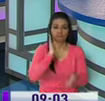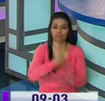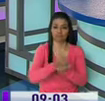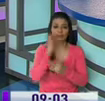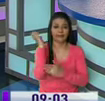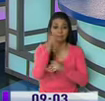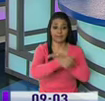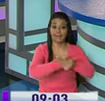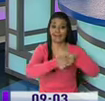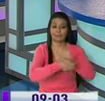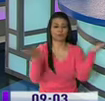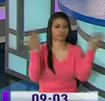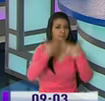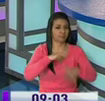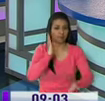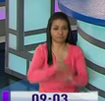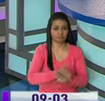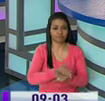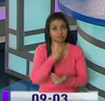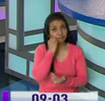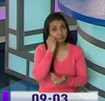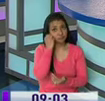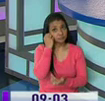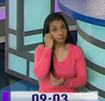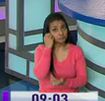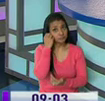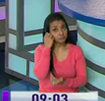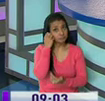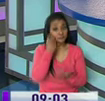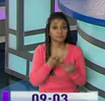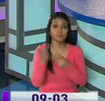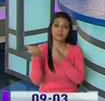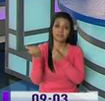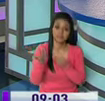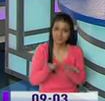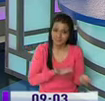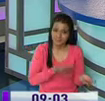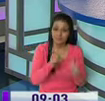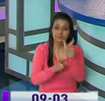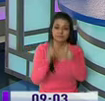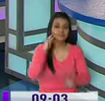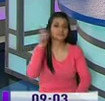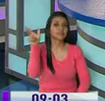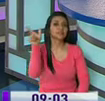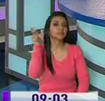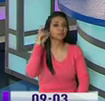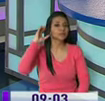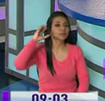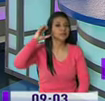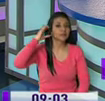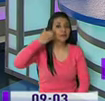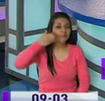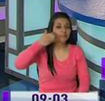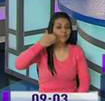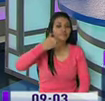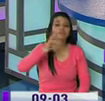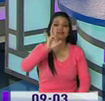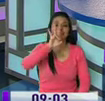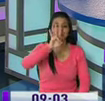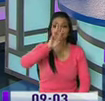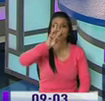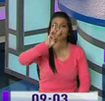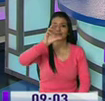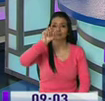esta alerta de tsunami en las Islas Galápagos. Con eso hay que dar la bienvenida a los oyentes de Radio Quito que ya nos están escuchando en su frecuencia tradicional